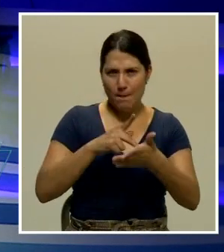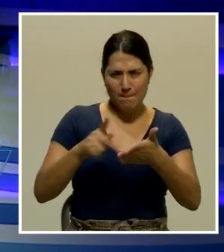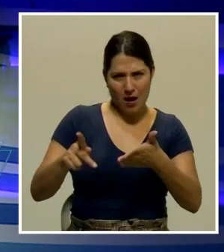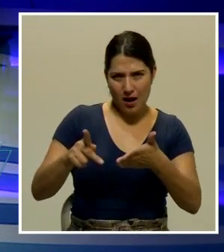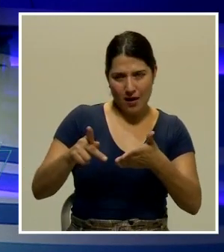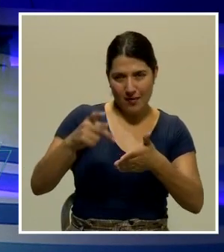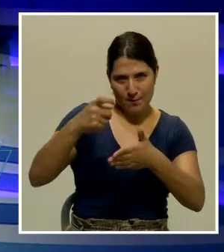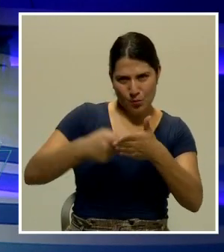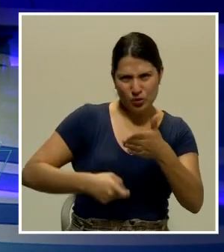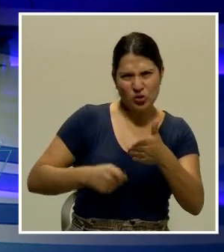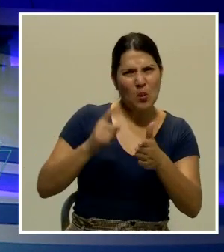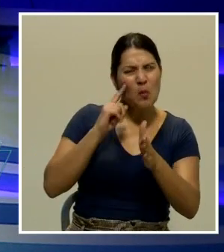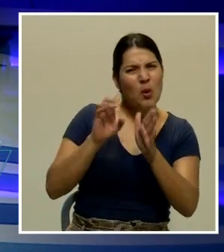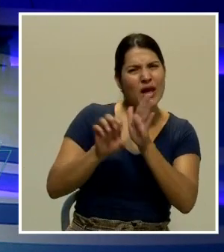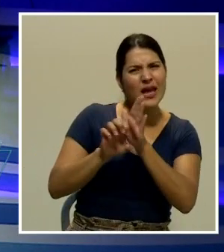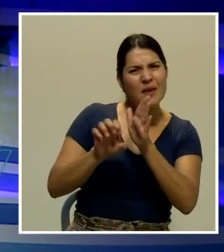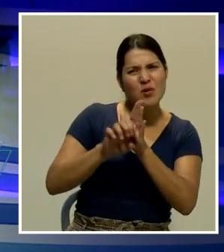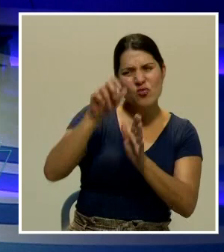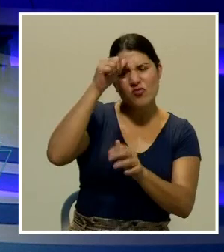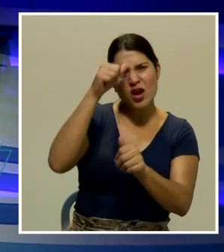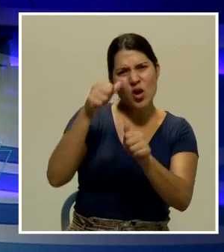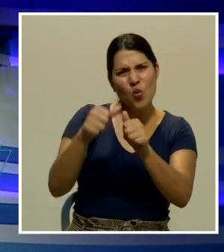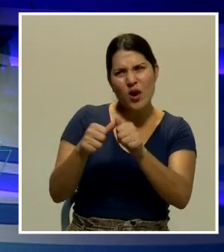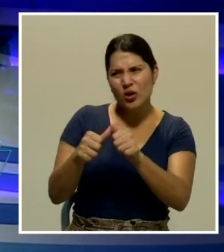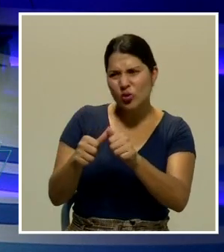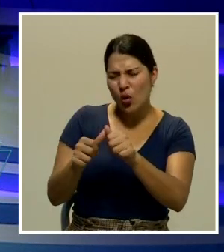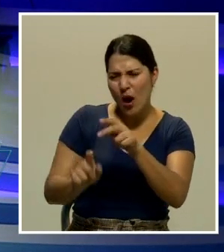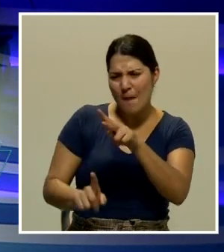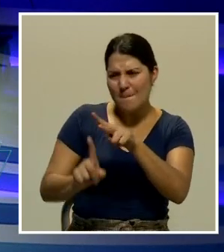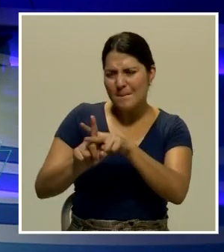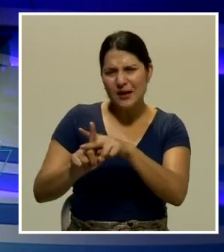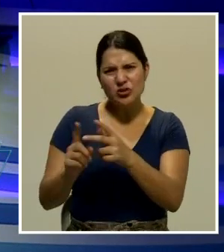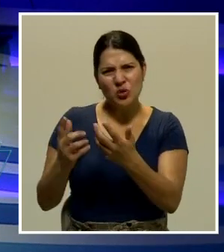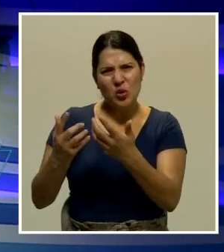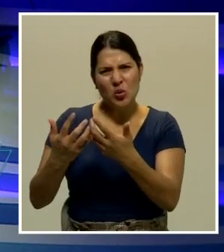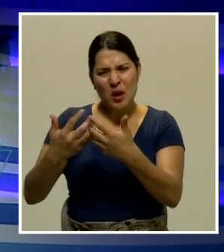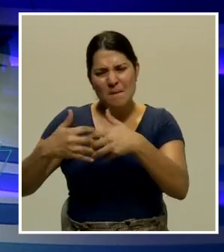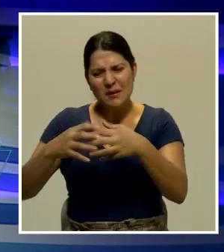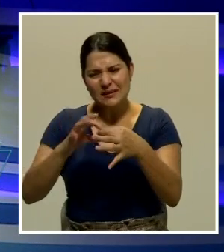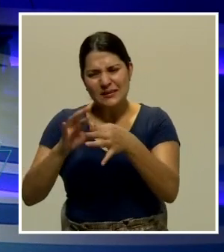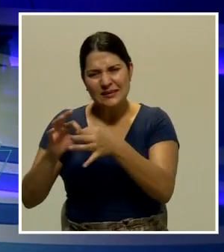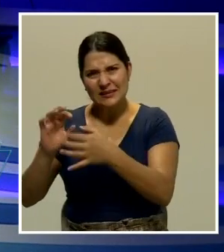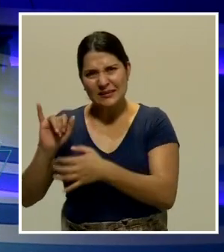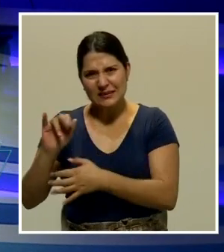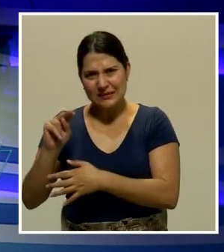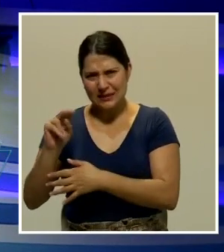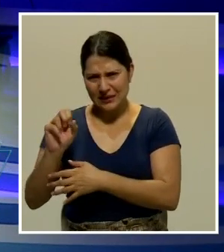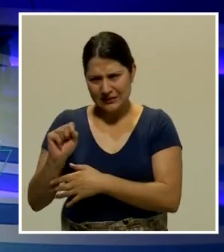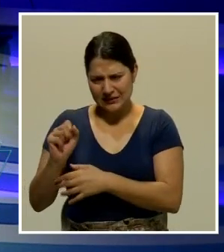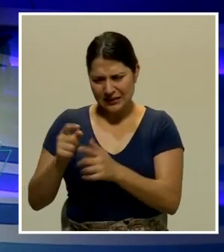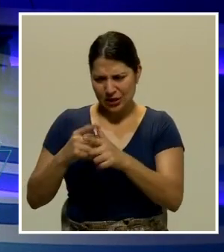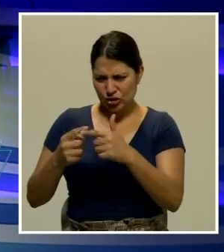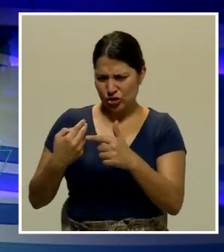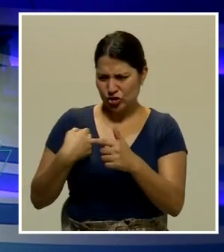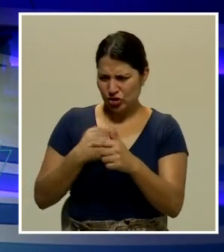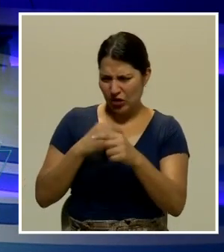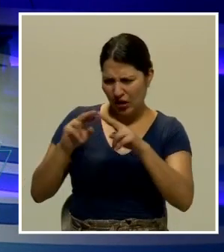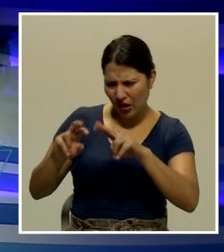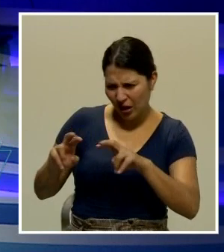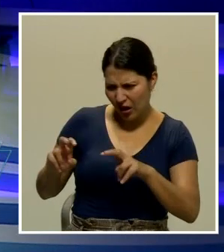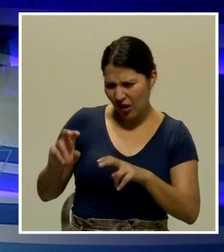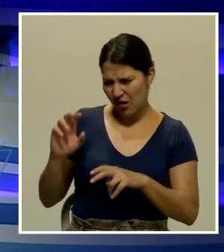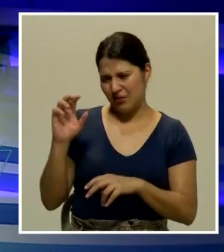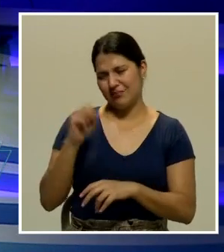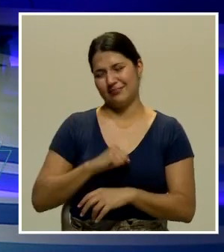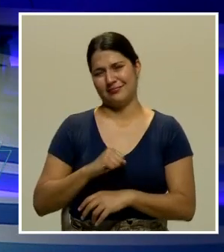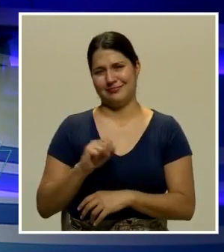aparecía también una de las subsidiarias de Linx en esa lista, y cuando uno se detenía a ver cuál era el tema, no tenía absolutamente